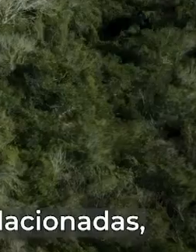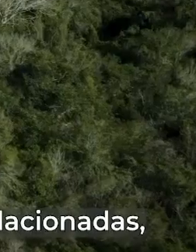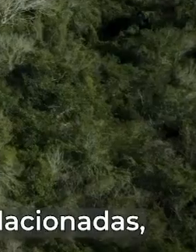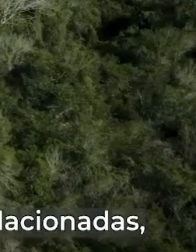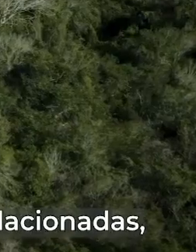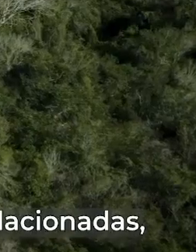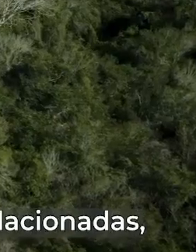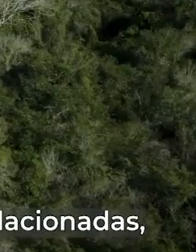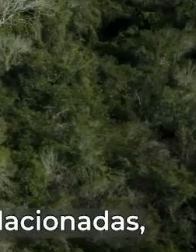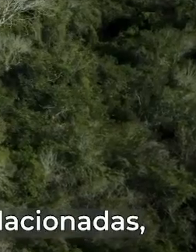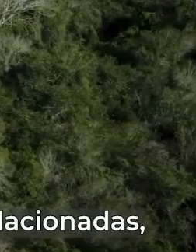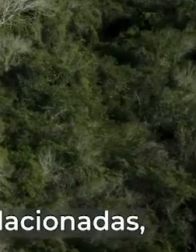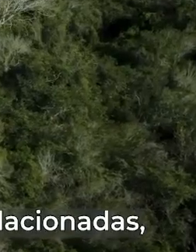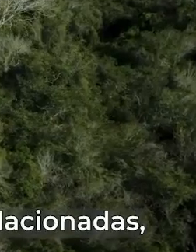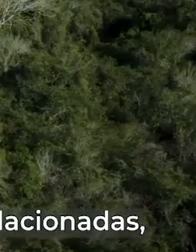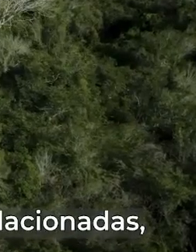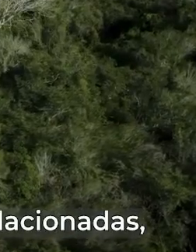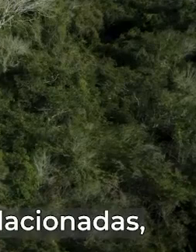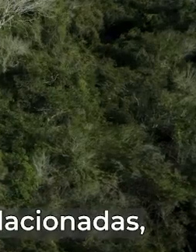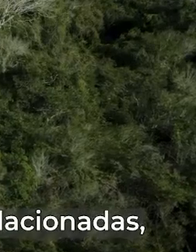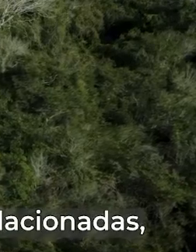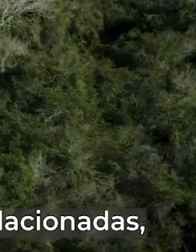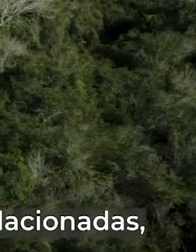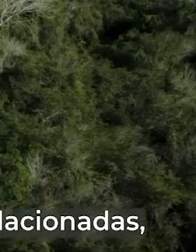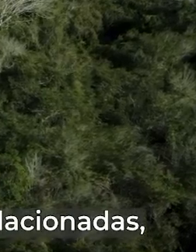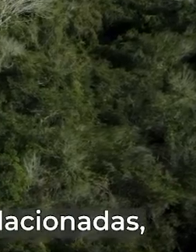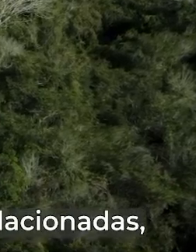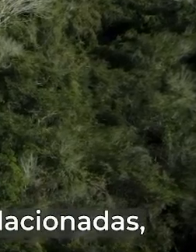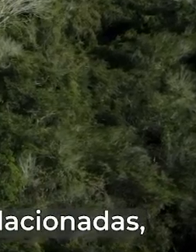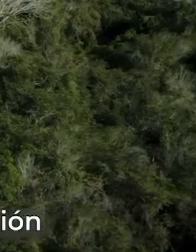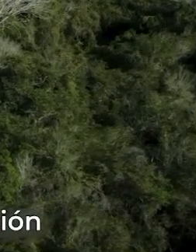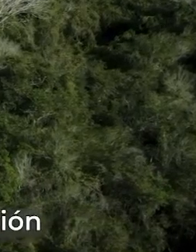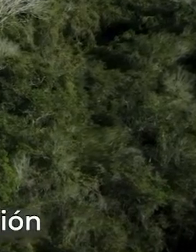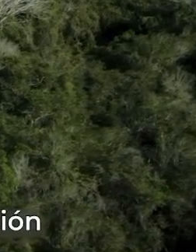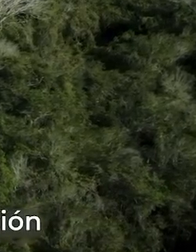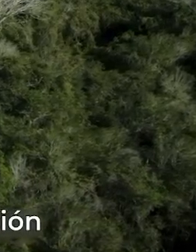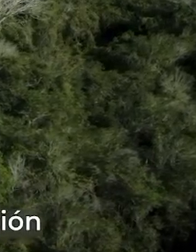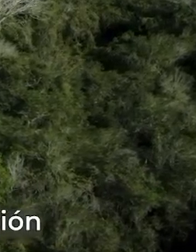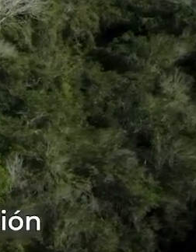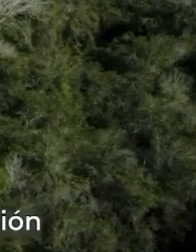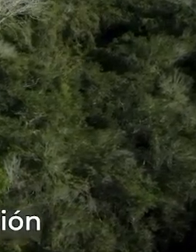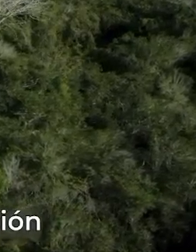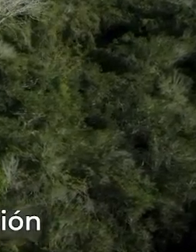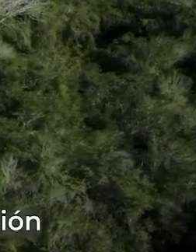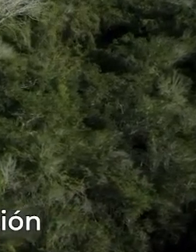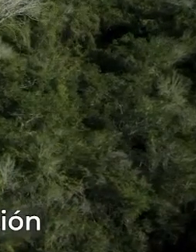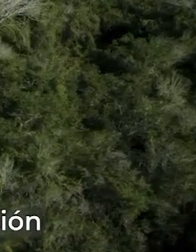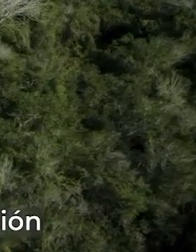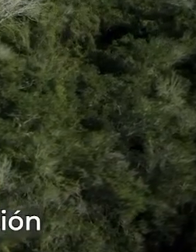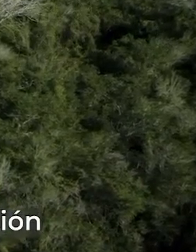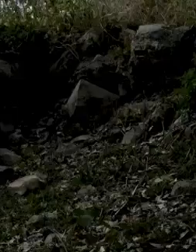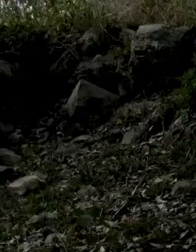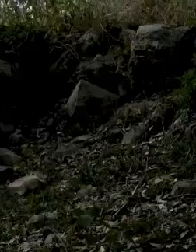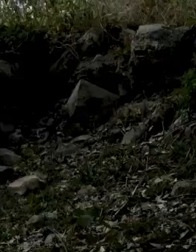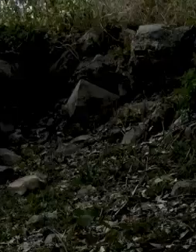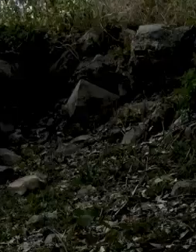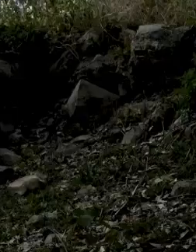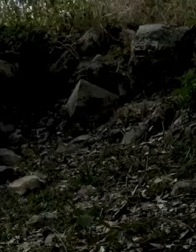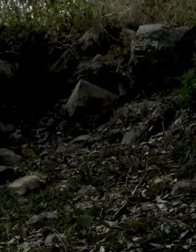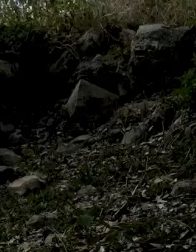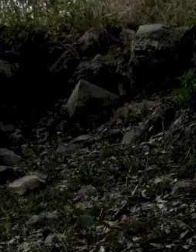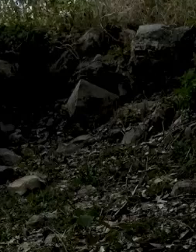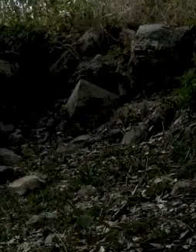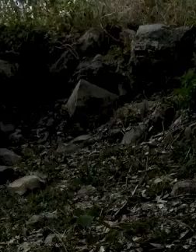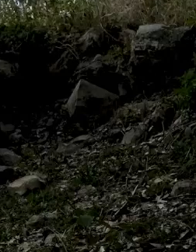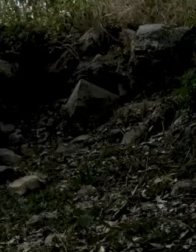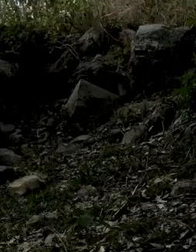cultural constituido por un conjunto de ciudades interrelacionadas que albergaron una considerable población y que a lo largo